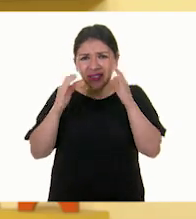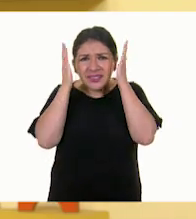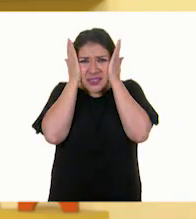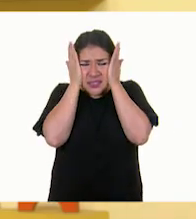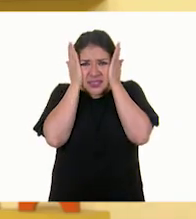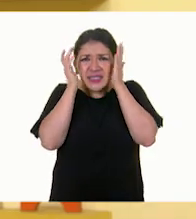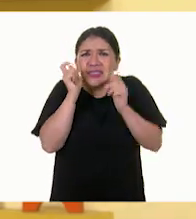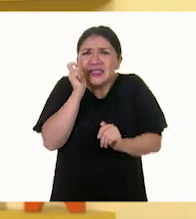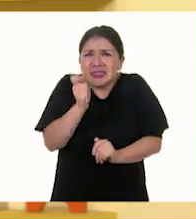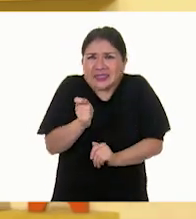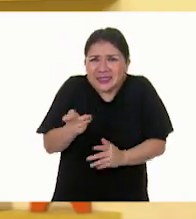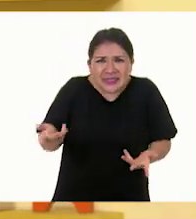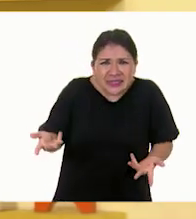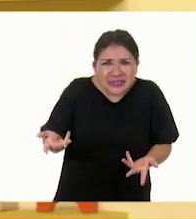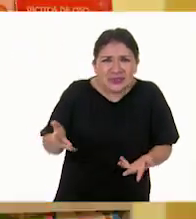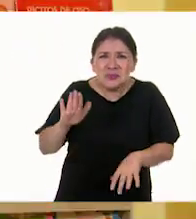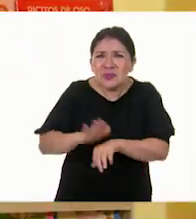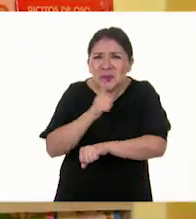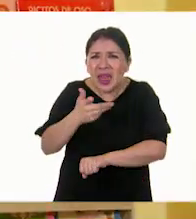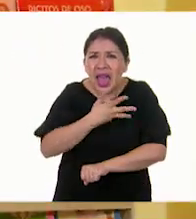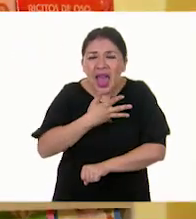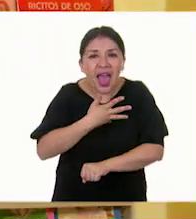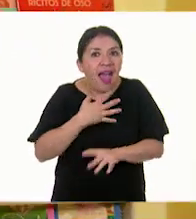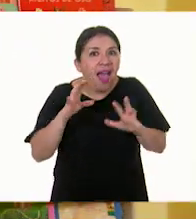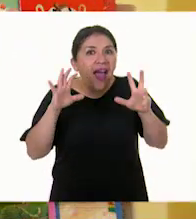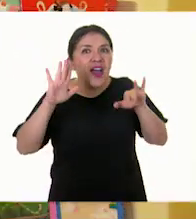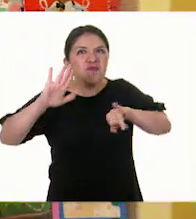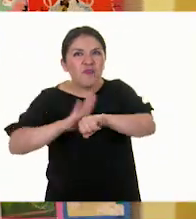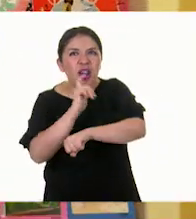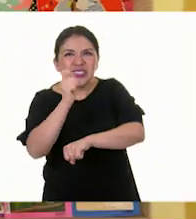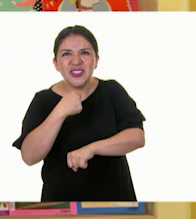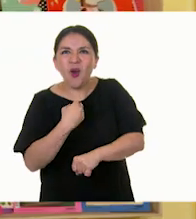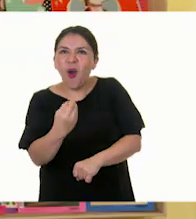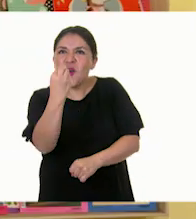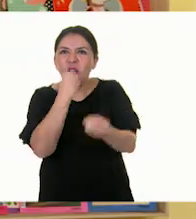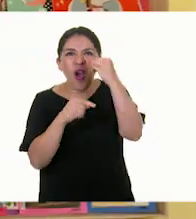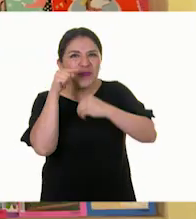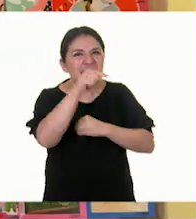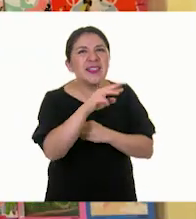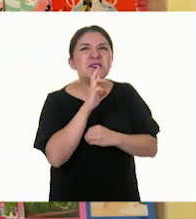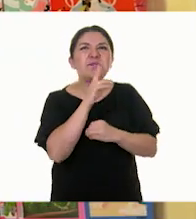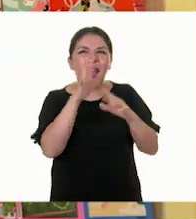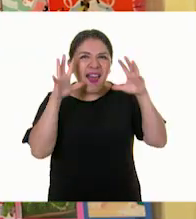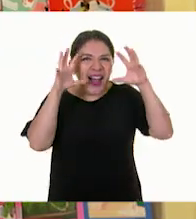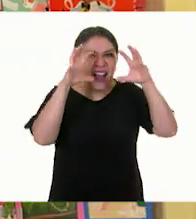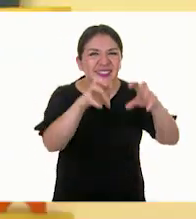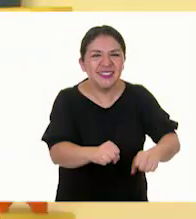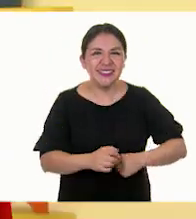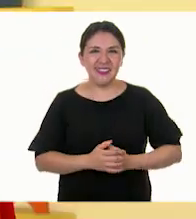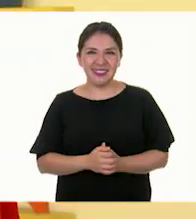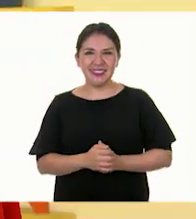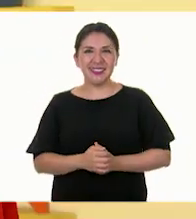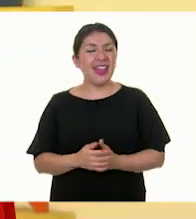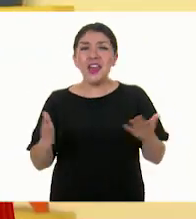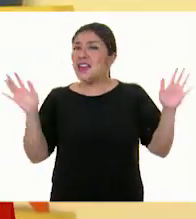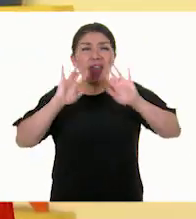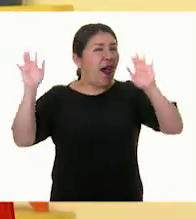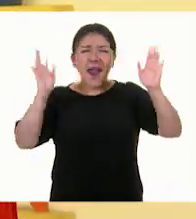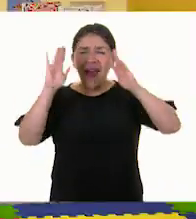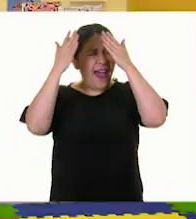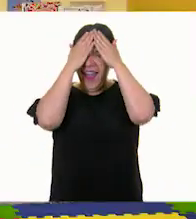dientotototototes tan grandotototes que tienes. ¡Ah! Pues son para comerte mejor. ¡No!